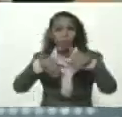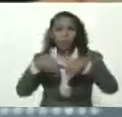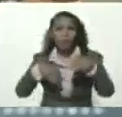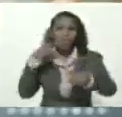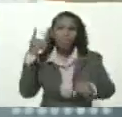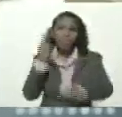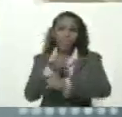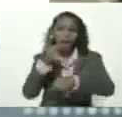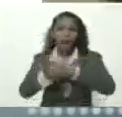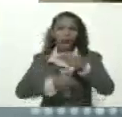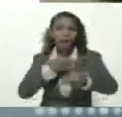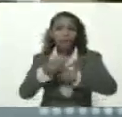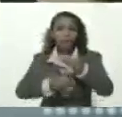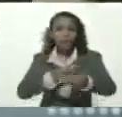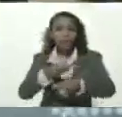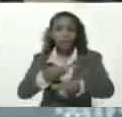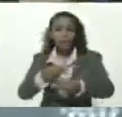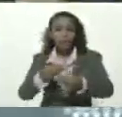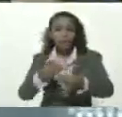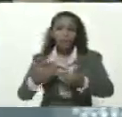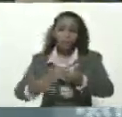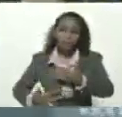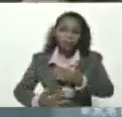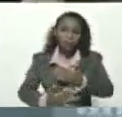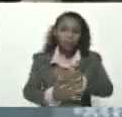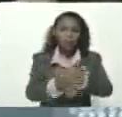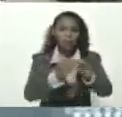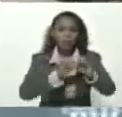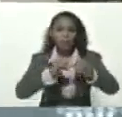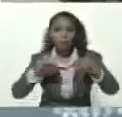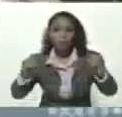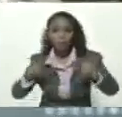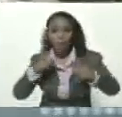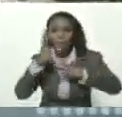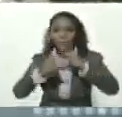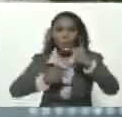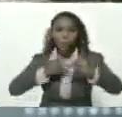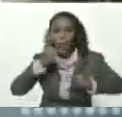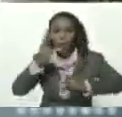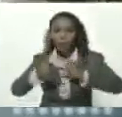transcurrir en el ámbito de las organizaciones con fines políticos.